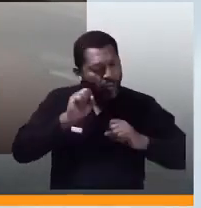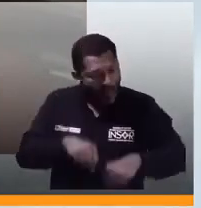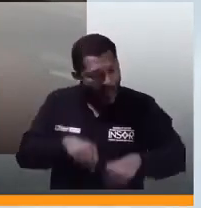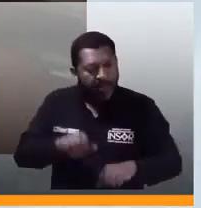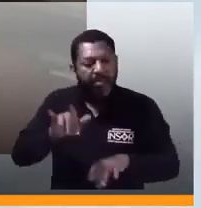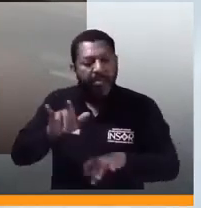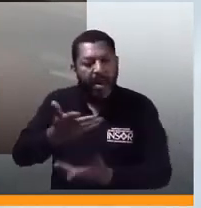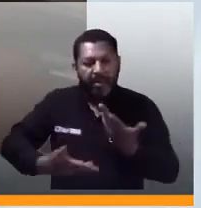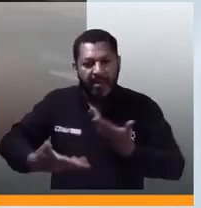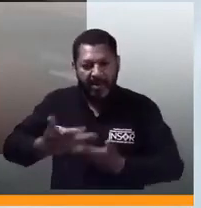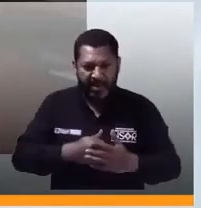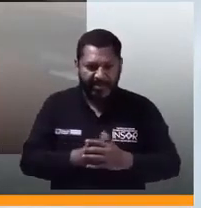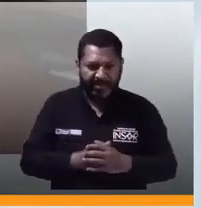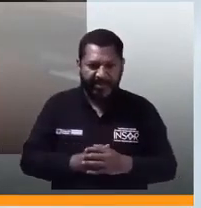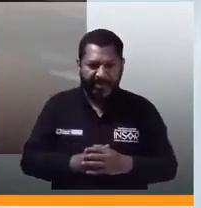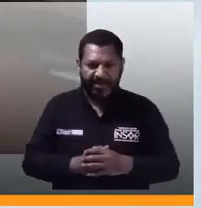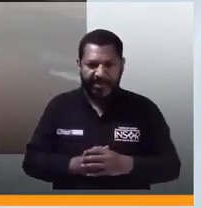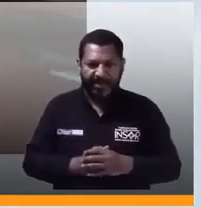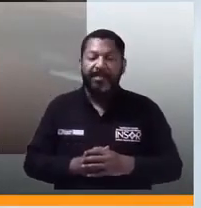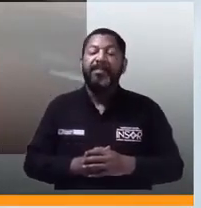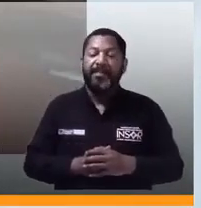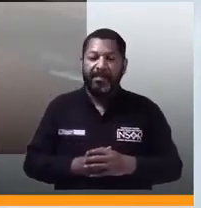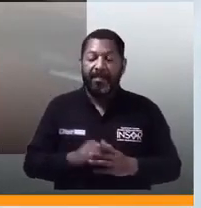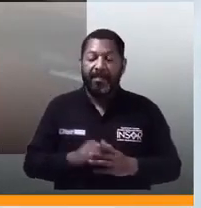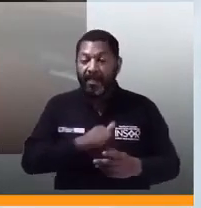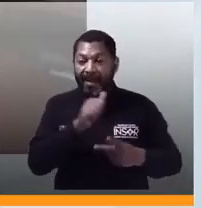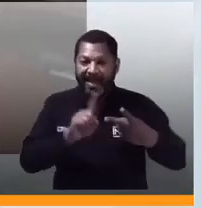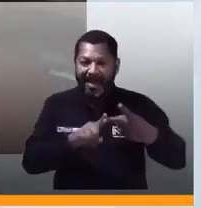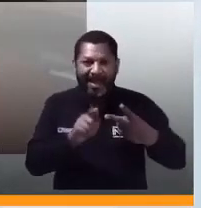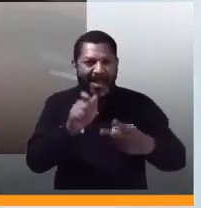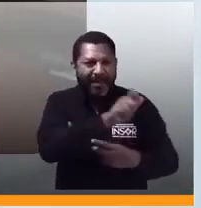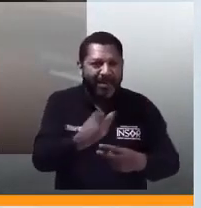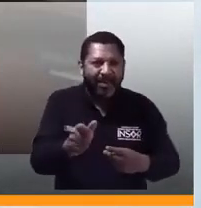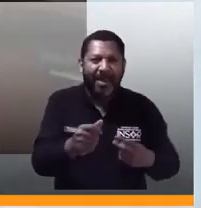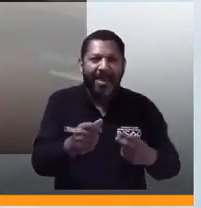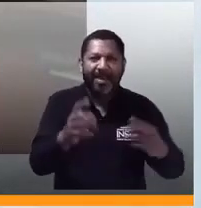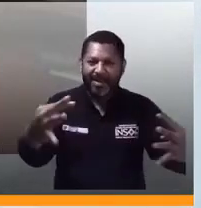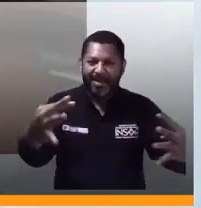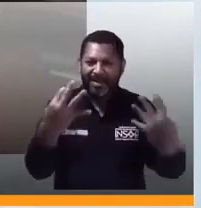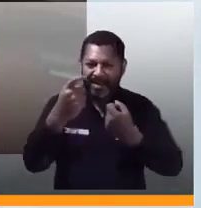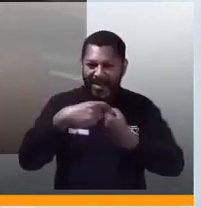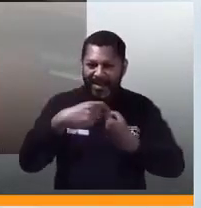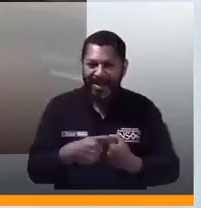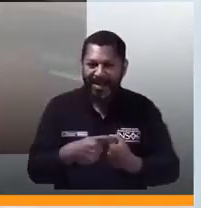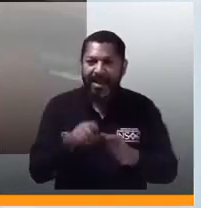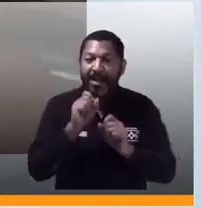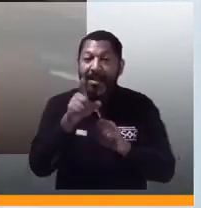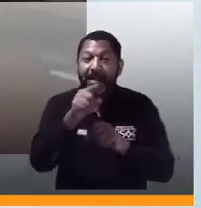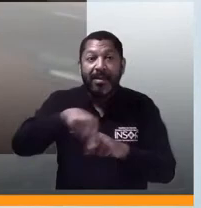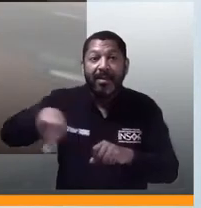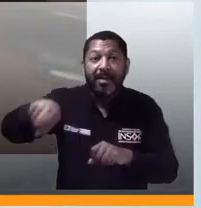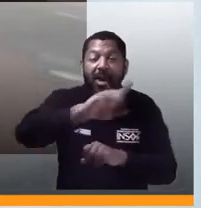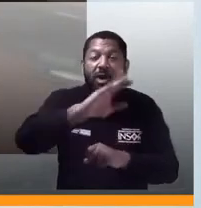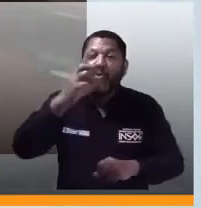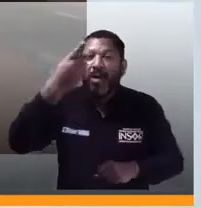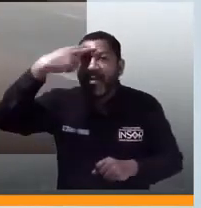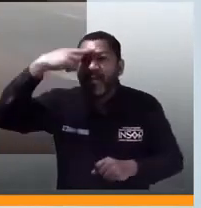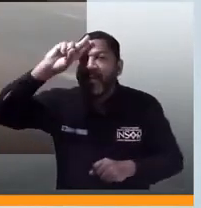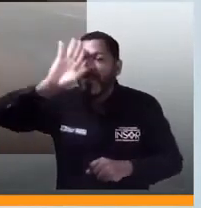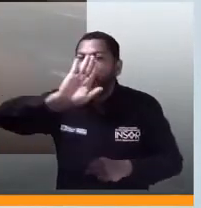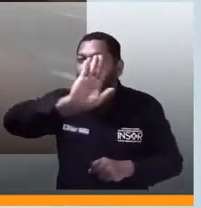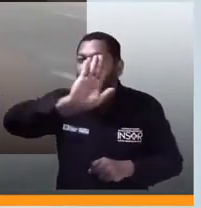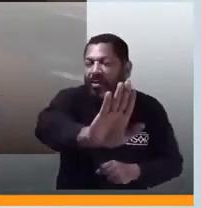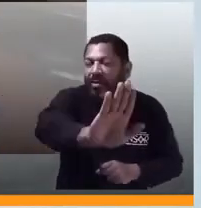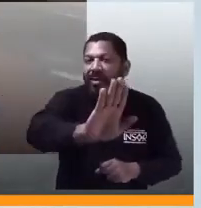también para todas las personas que nos sintonizan, queremos conocer cuál es la percepción en cuanto a la importancia